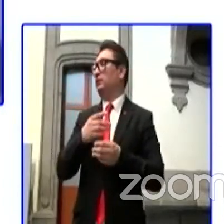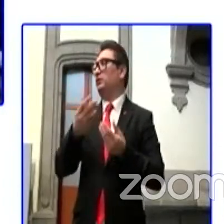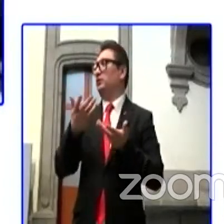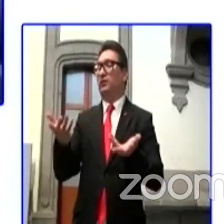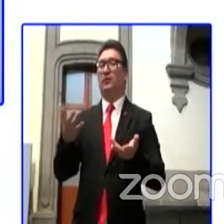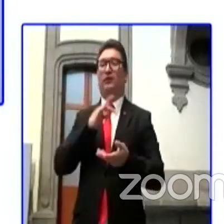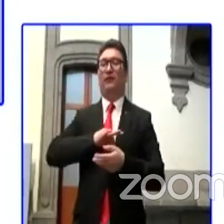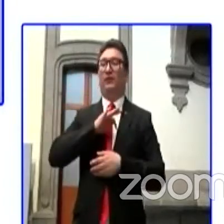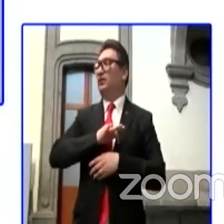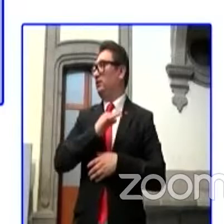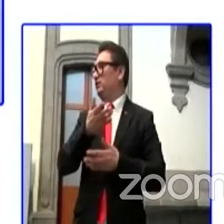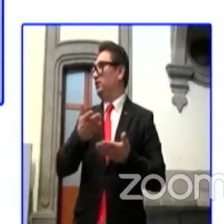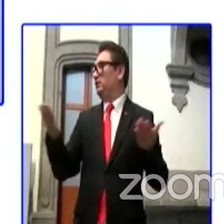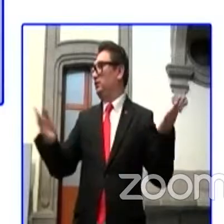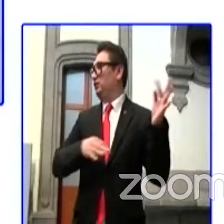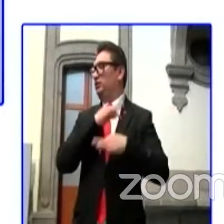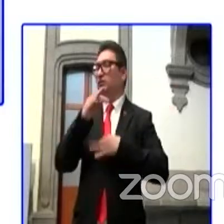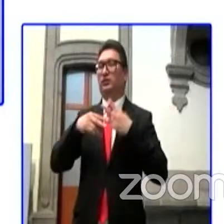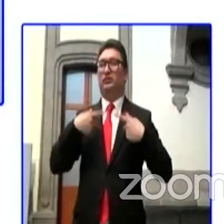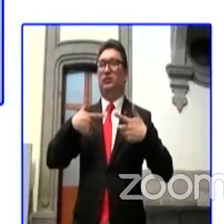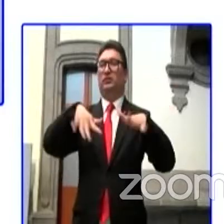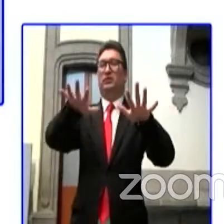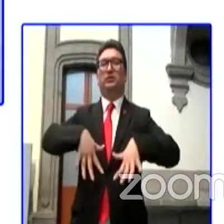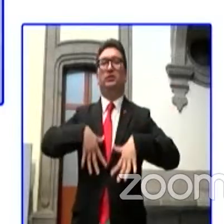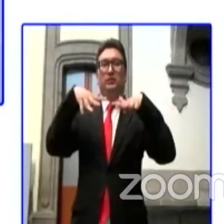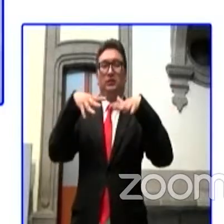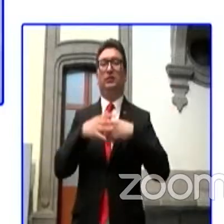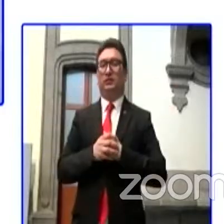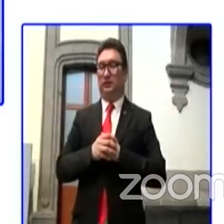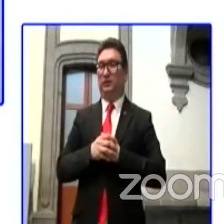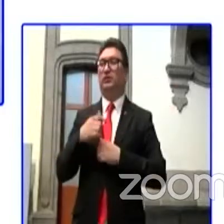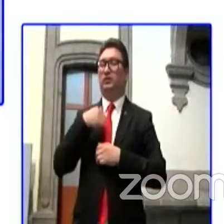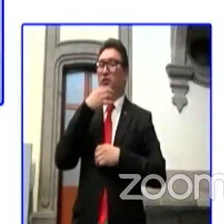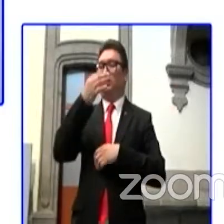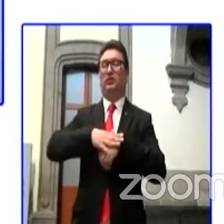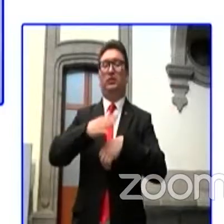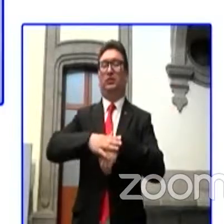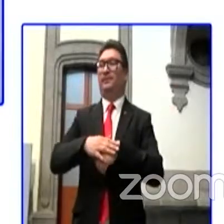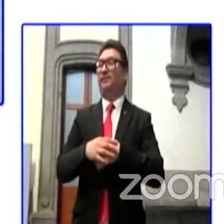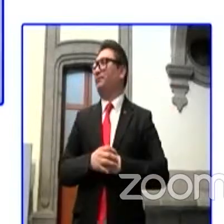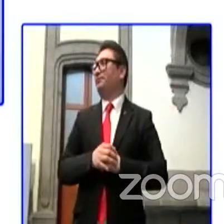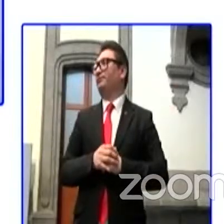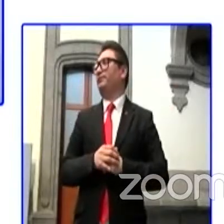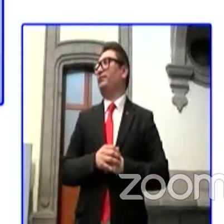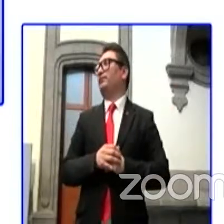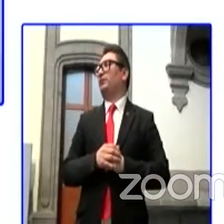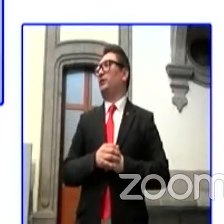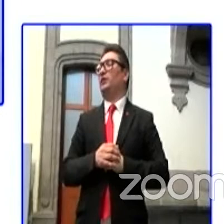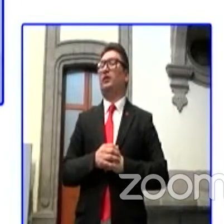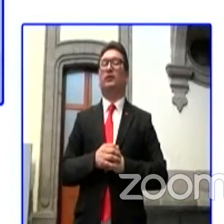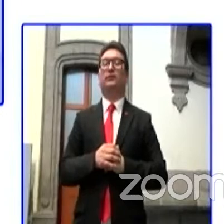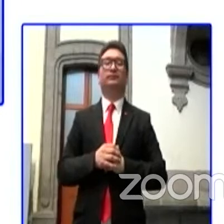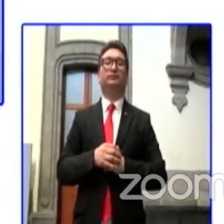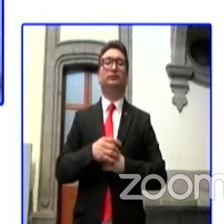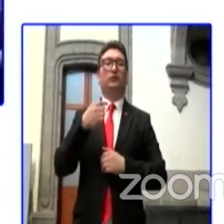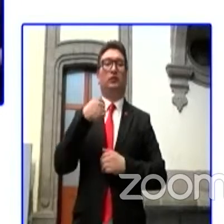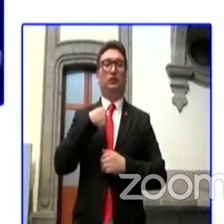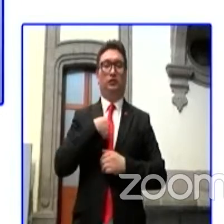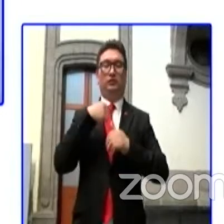felicidades a la concurrencia. Déjenme comentarles, yo tengo ceguera,